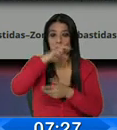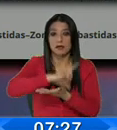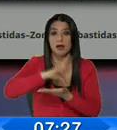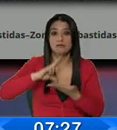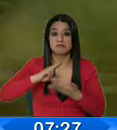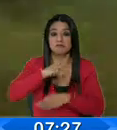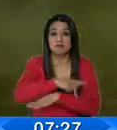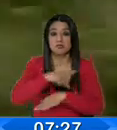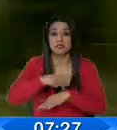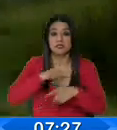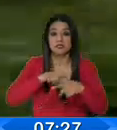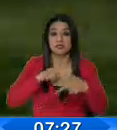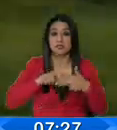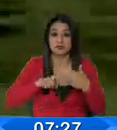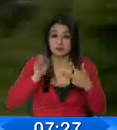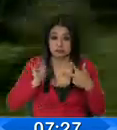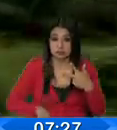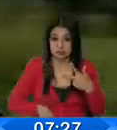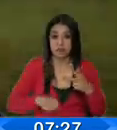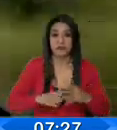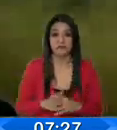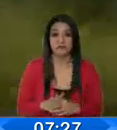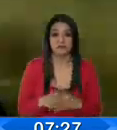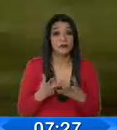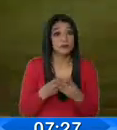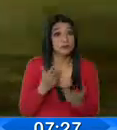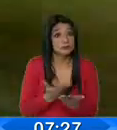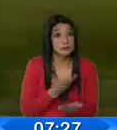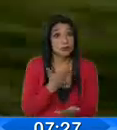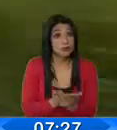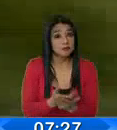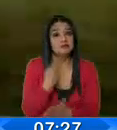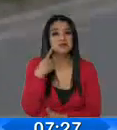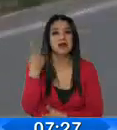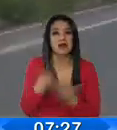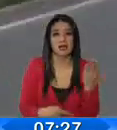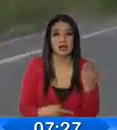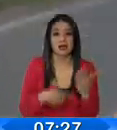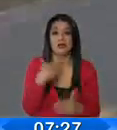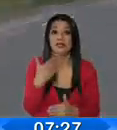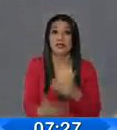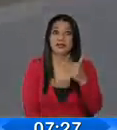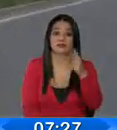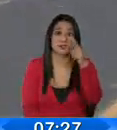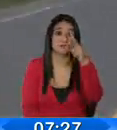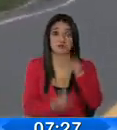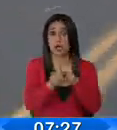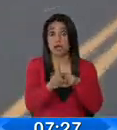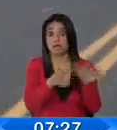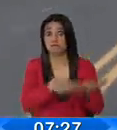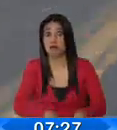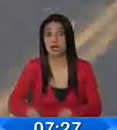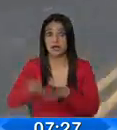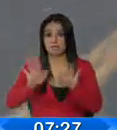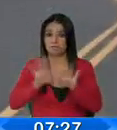Pichincha. Las alternativas de solución se plantean para evitar una eventual restricción